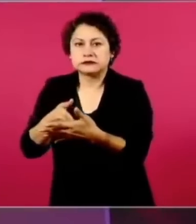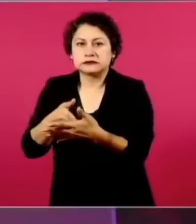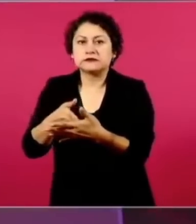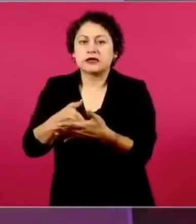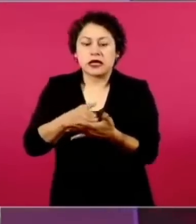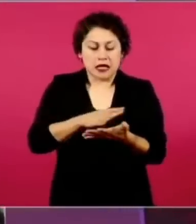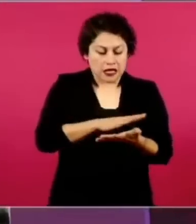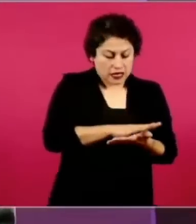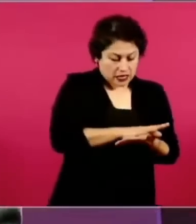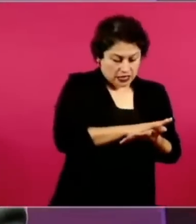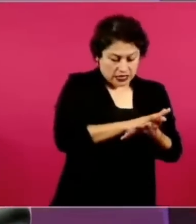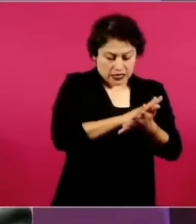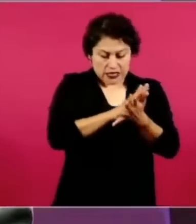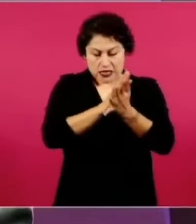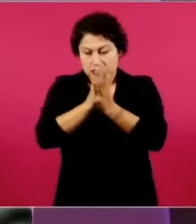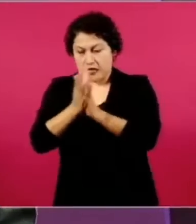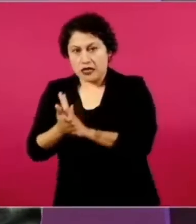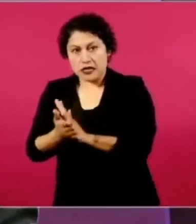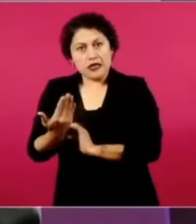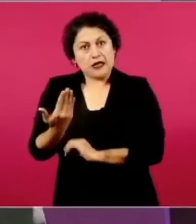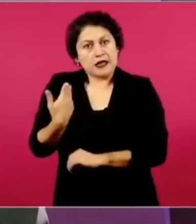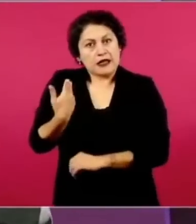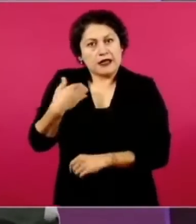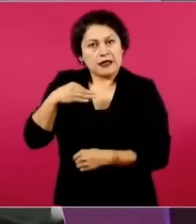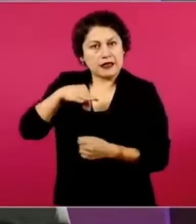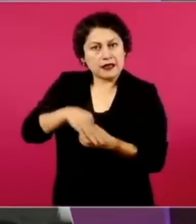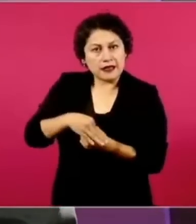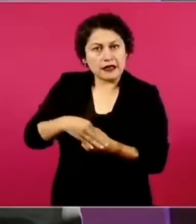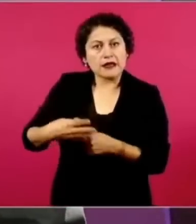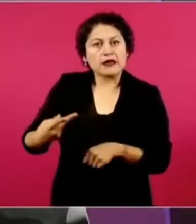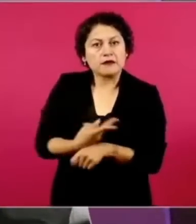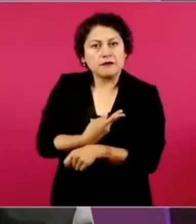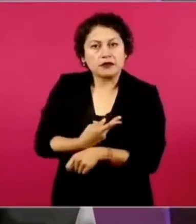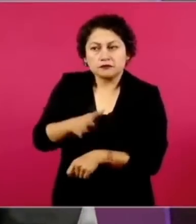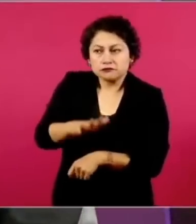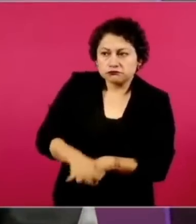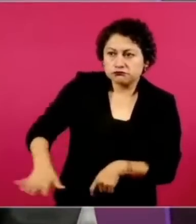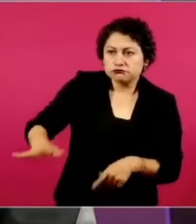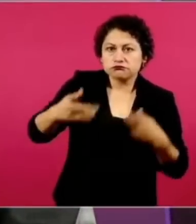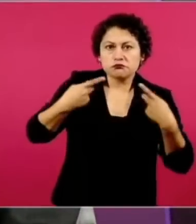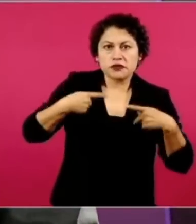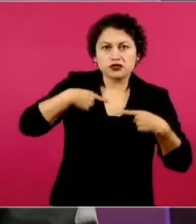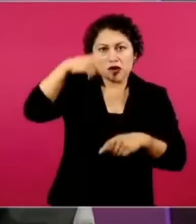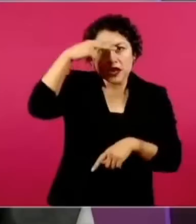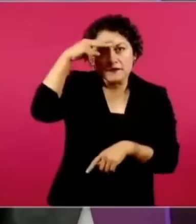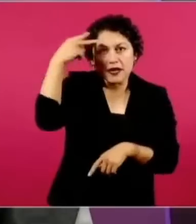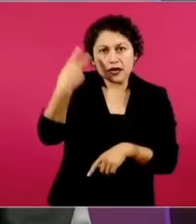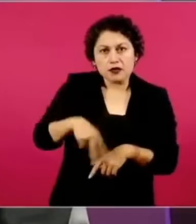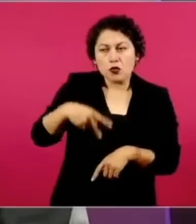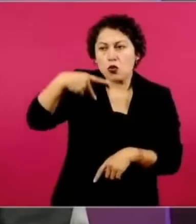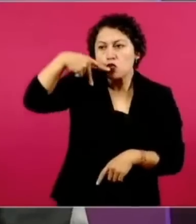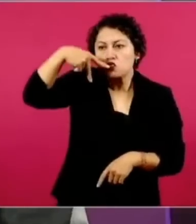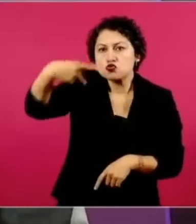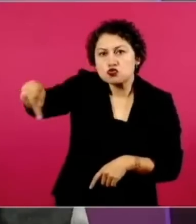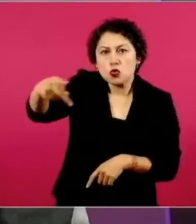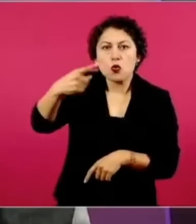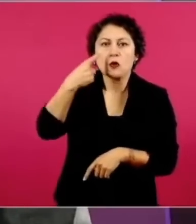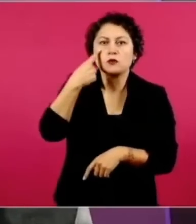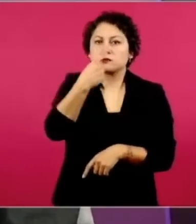al retroceso. No queremos que regresen los corruptos,